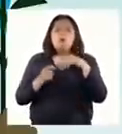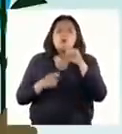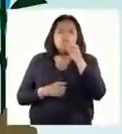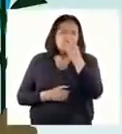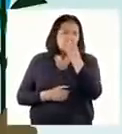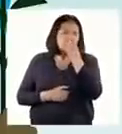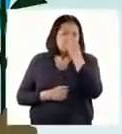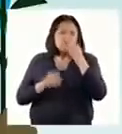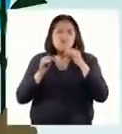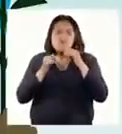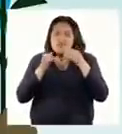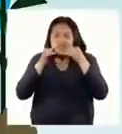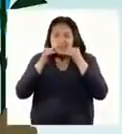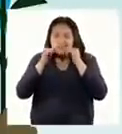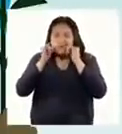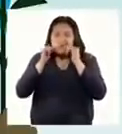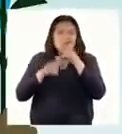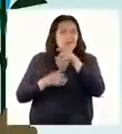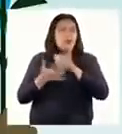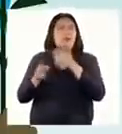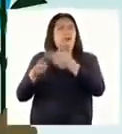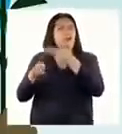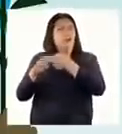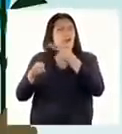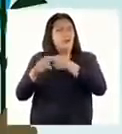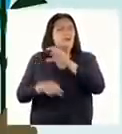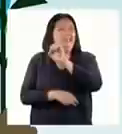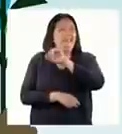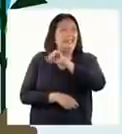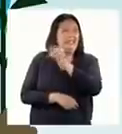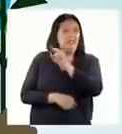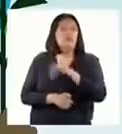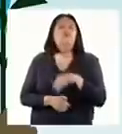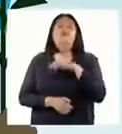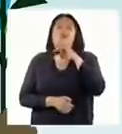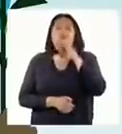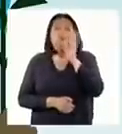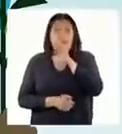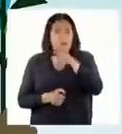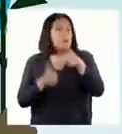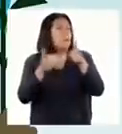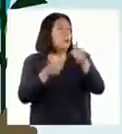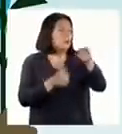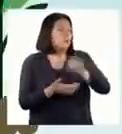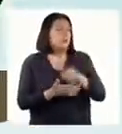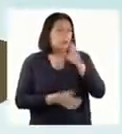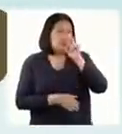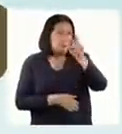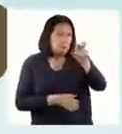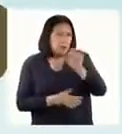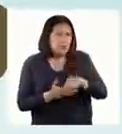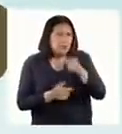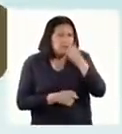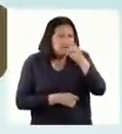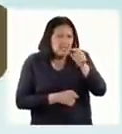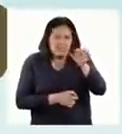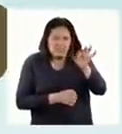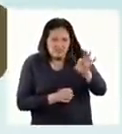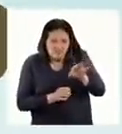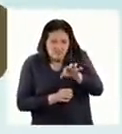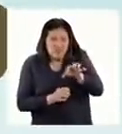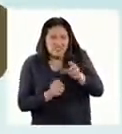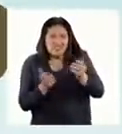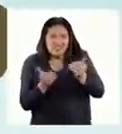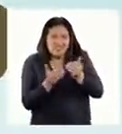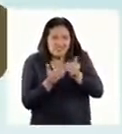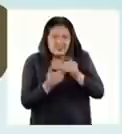a ese animalito en la selva le llaman sajina. Muy bien, Patricia. ¿Puedes ver el pequeño insecto que está al